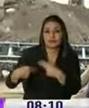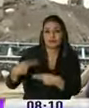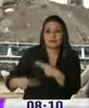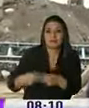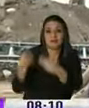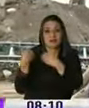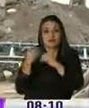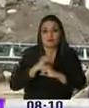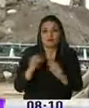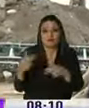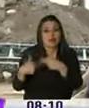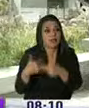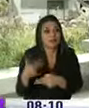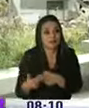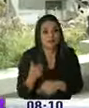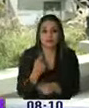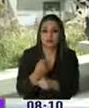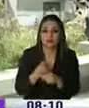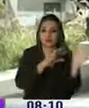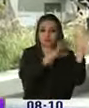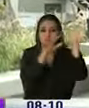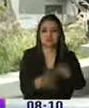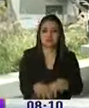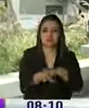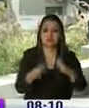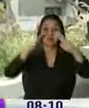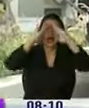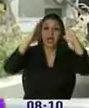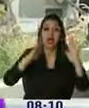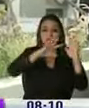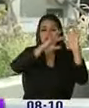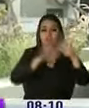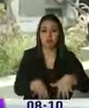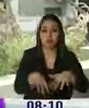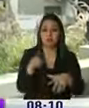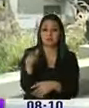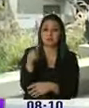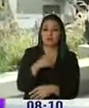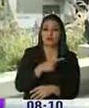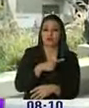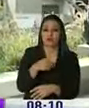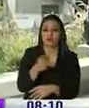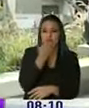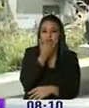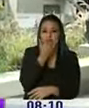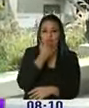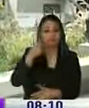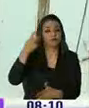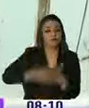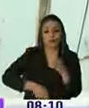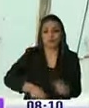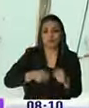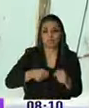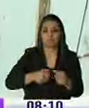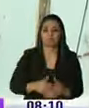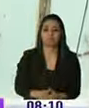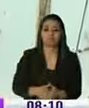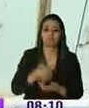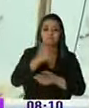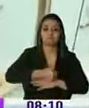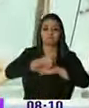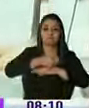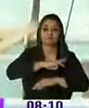hacerse cargo, colapsa. Una negligencia clara de los propietarios, que les vuelvo a insistir, va a haber una multa muy fuerte. La Agencia